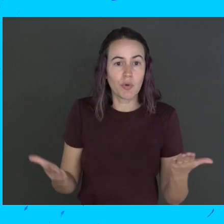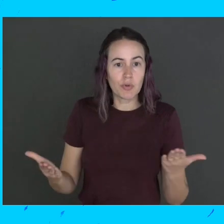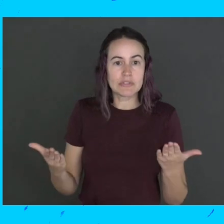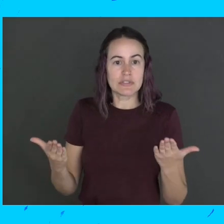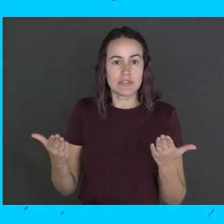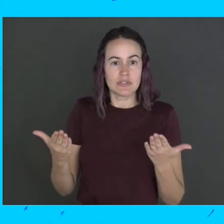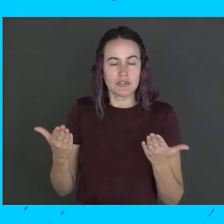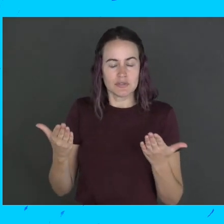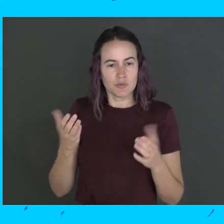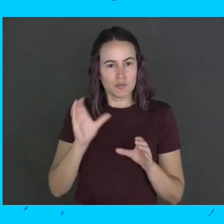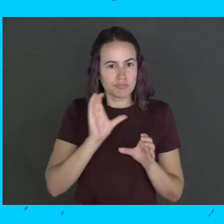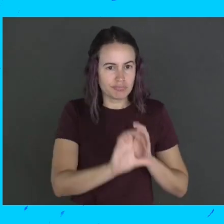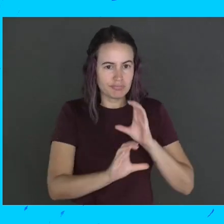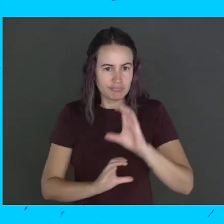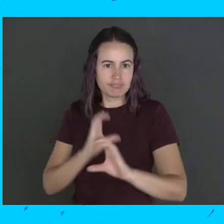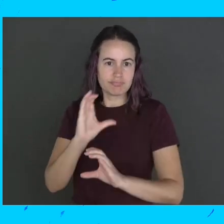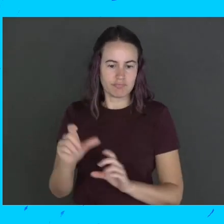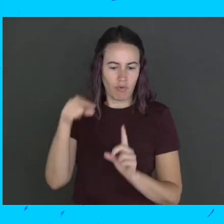this strategy.